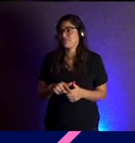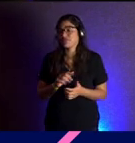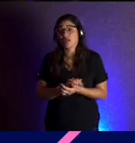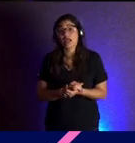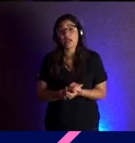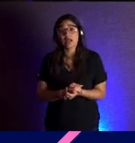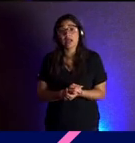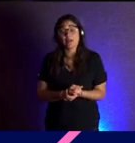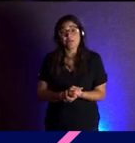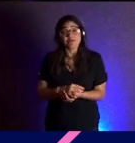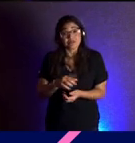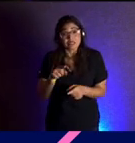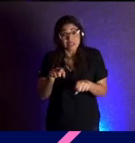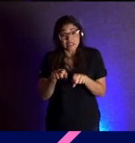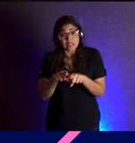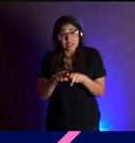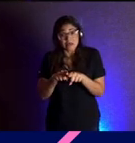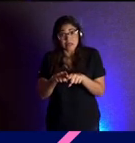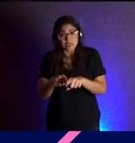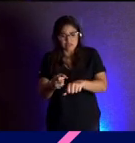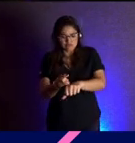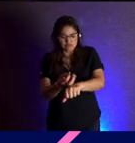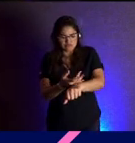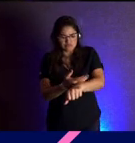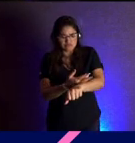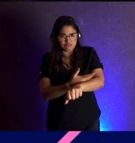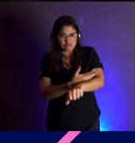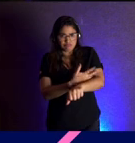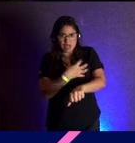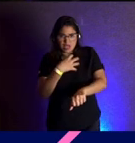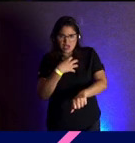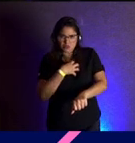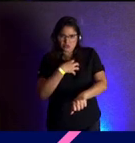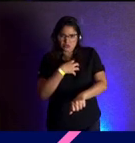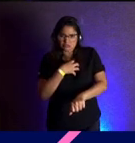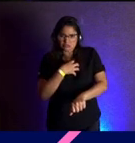emocional. La emoción no solo